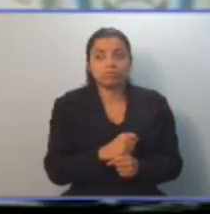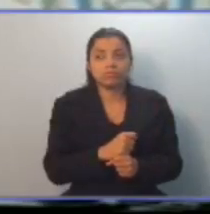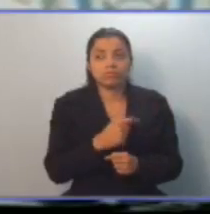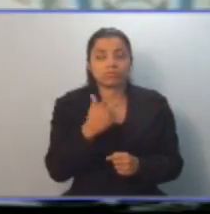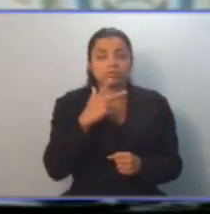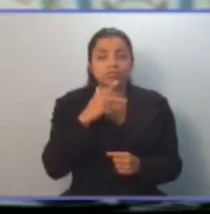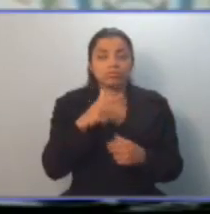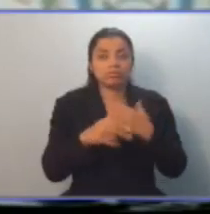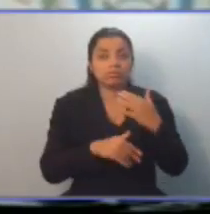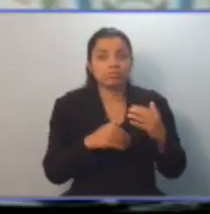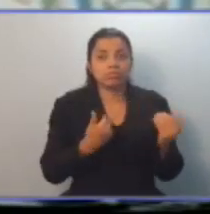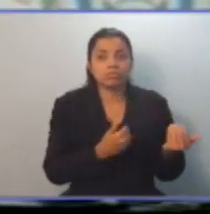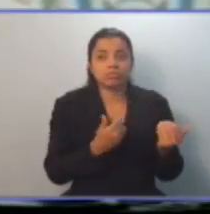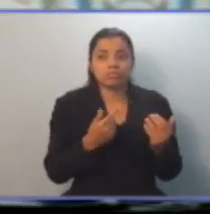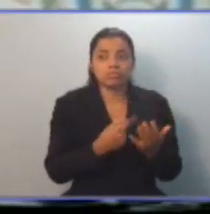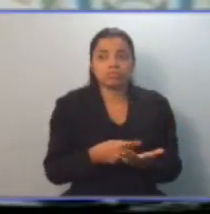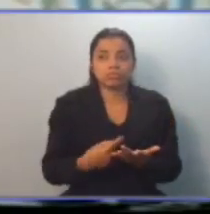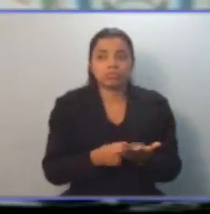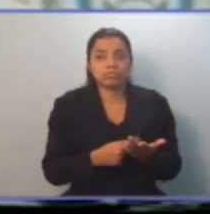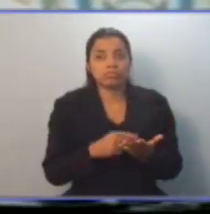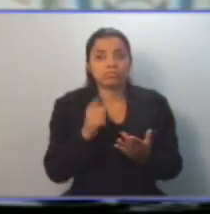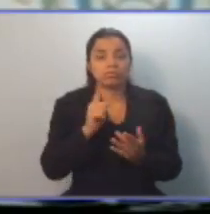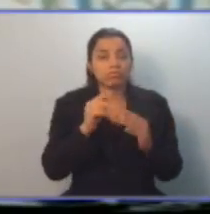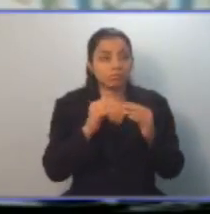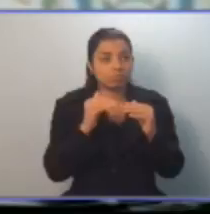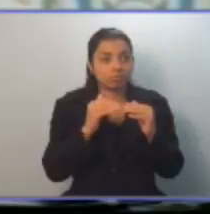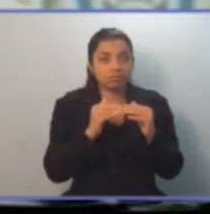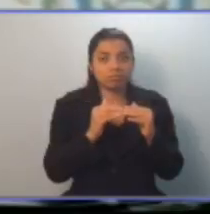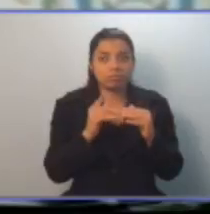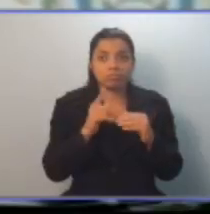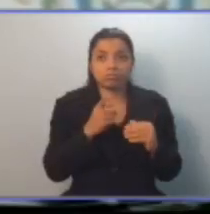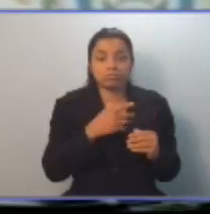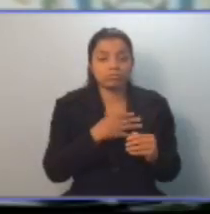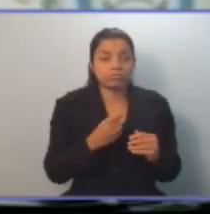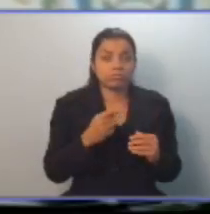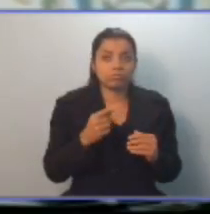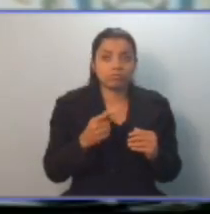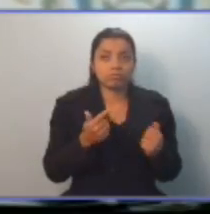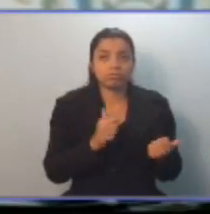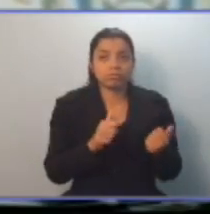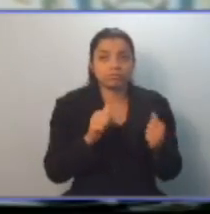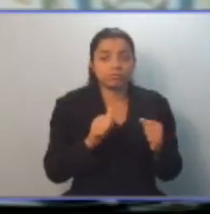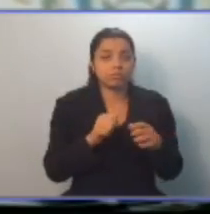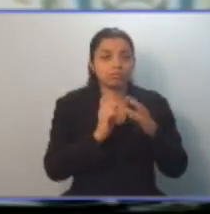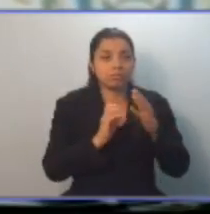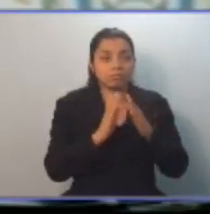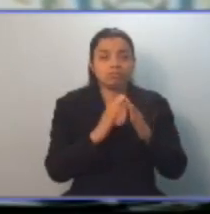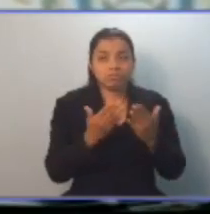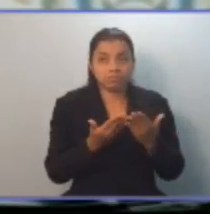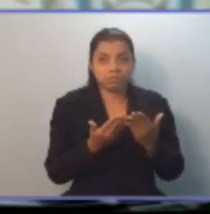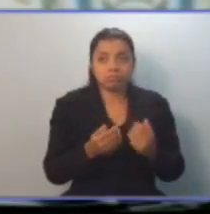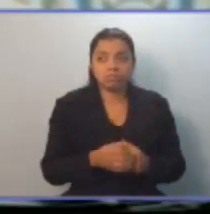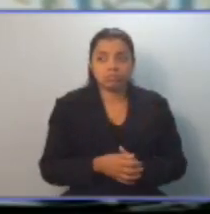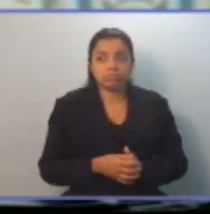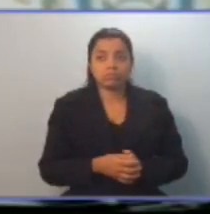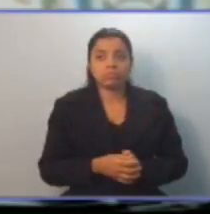juego, esta discusión, pero igualmente no me gusta mucho la figura de la nulidad derivada de una inconstitucionalidad.